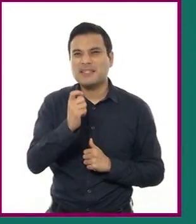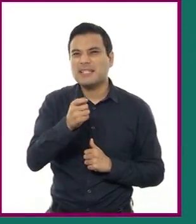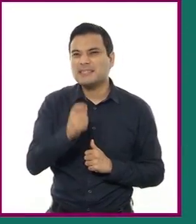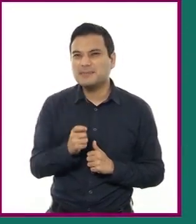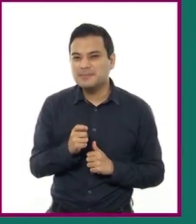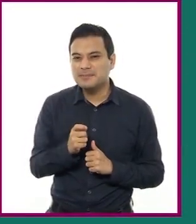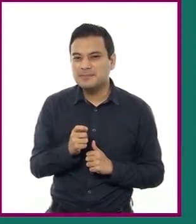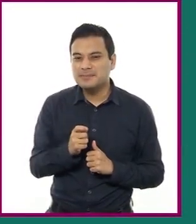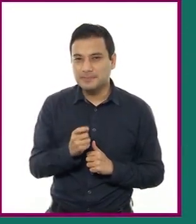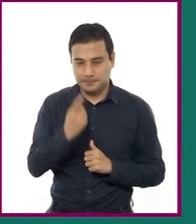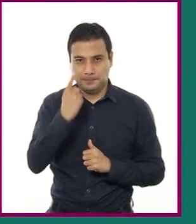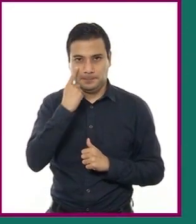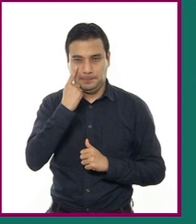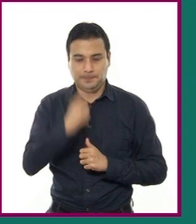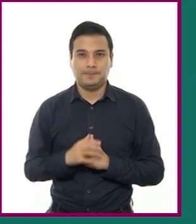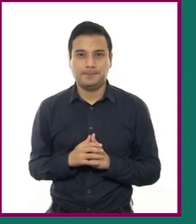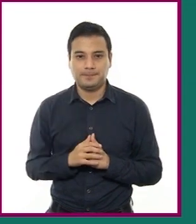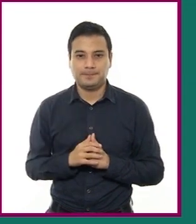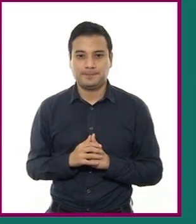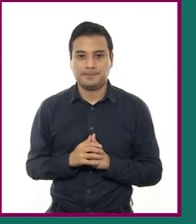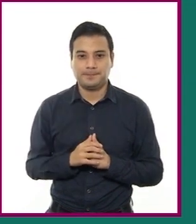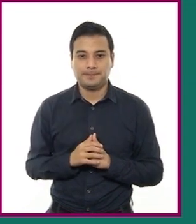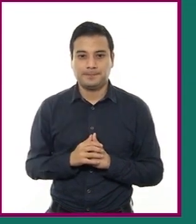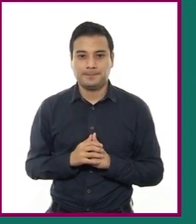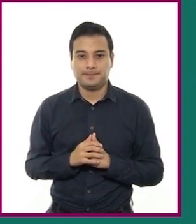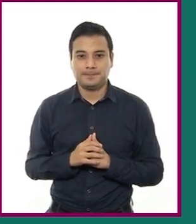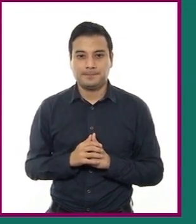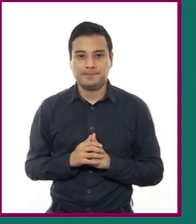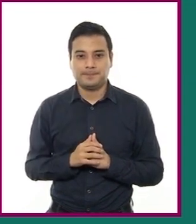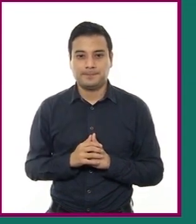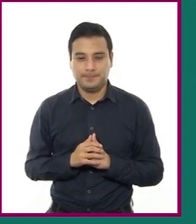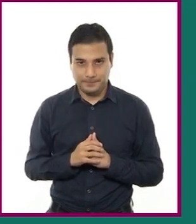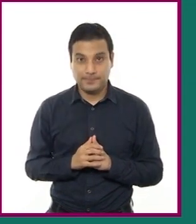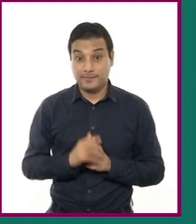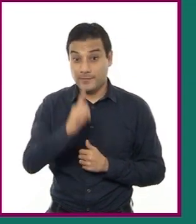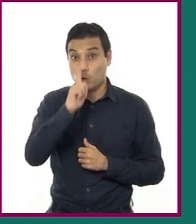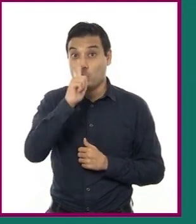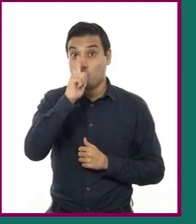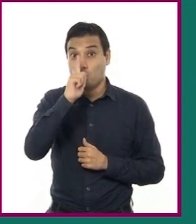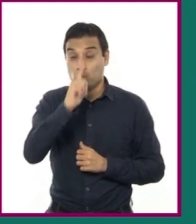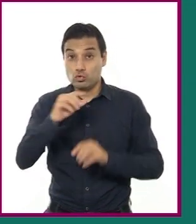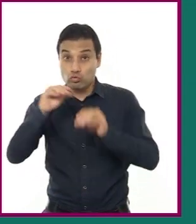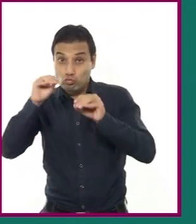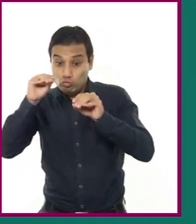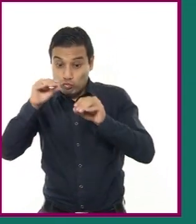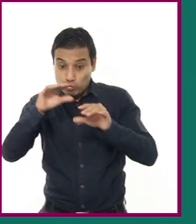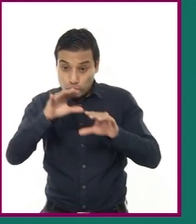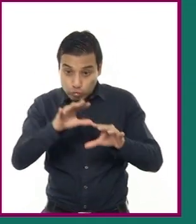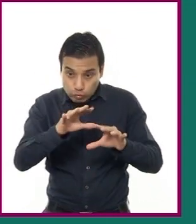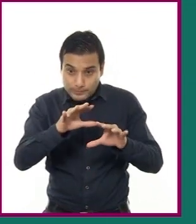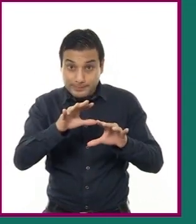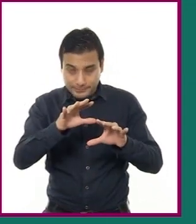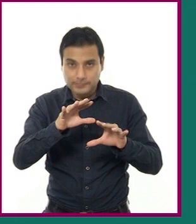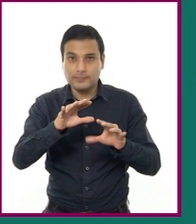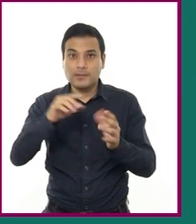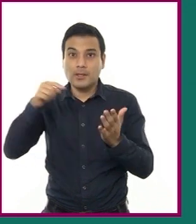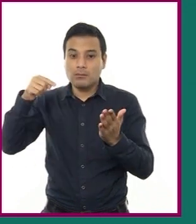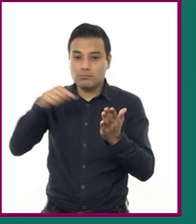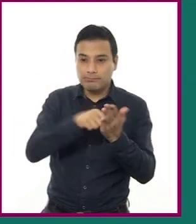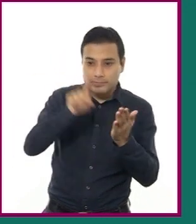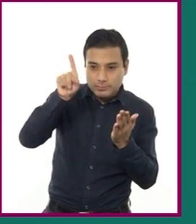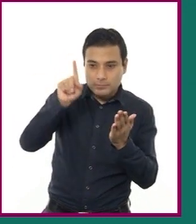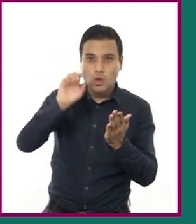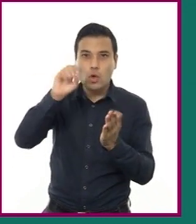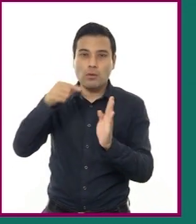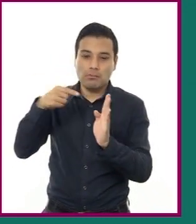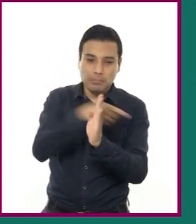de una combinación de la difracción, reflexión y refracción de la luz por las gotas de agua suspendidas en una